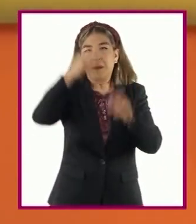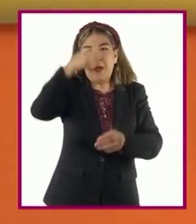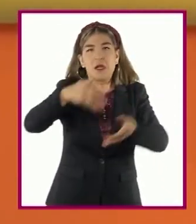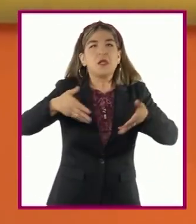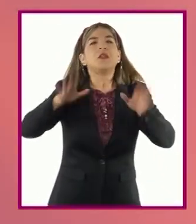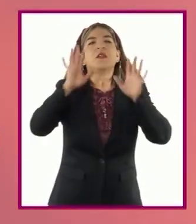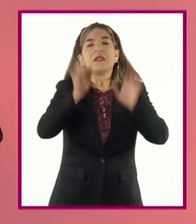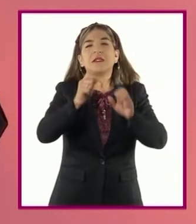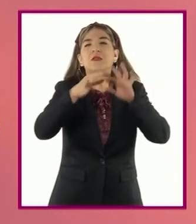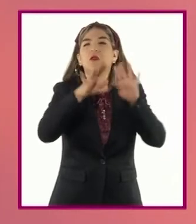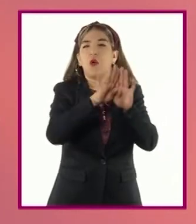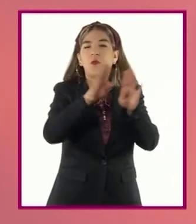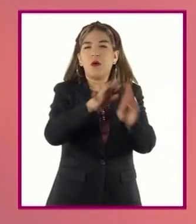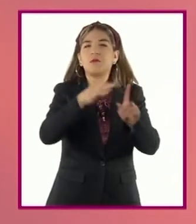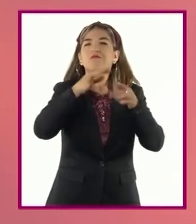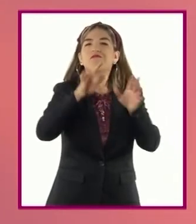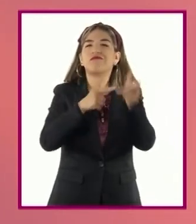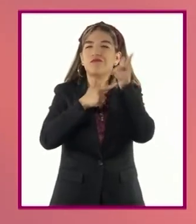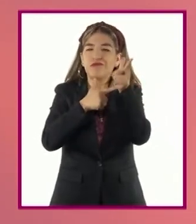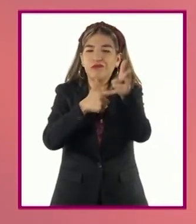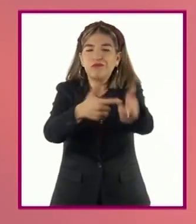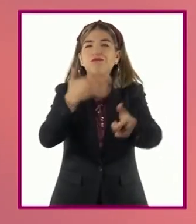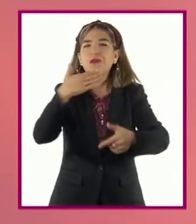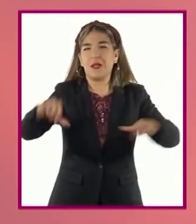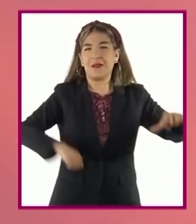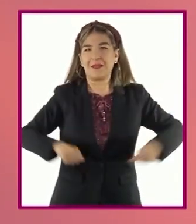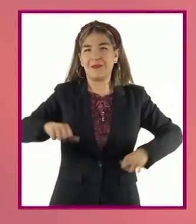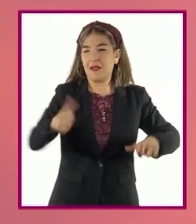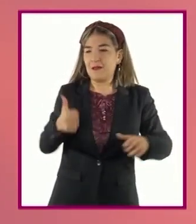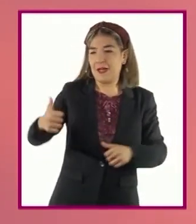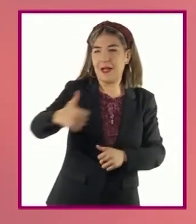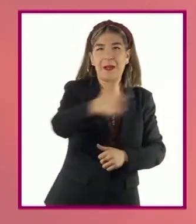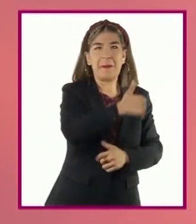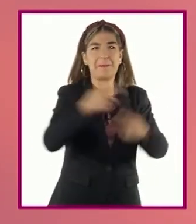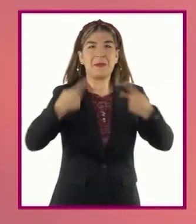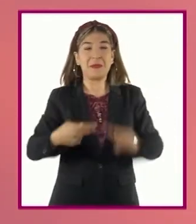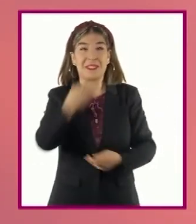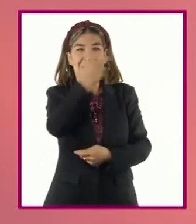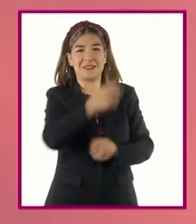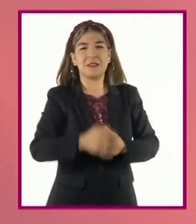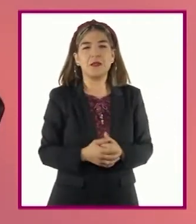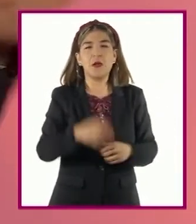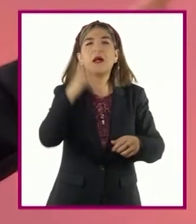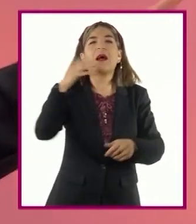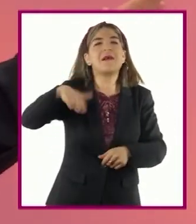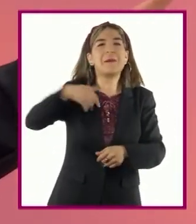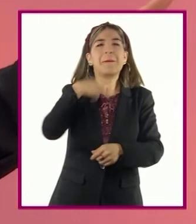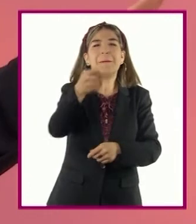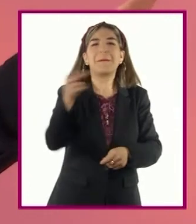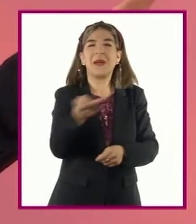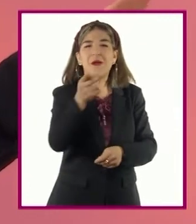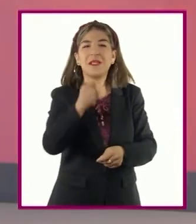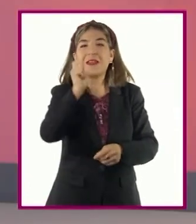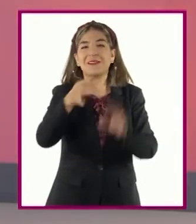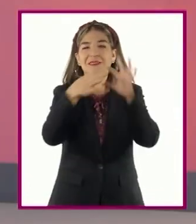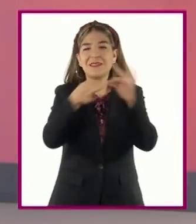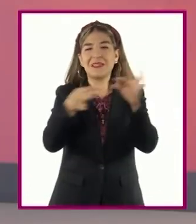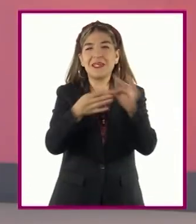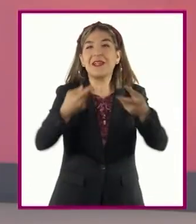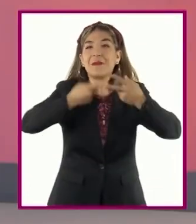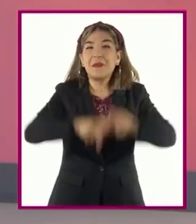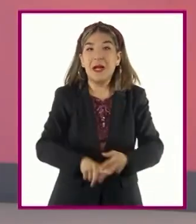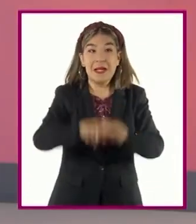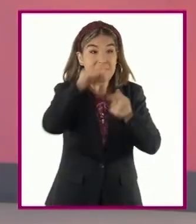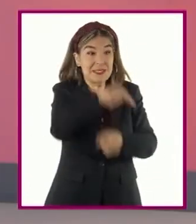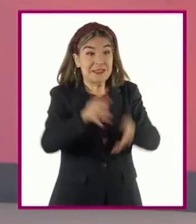los panelistas. Efectivamente, es ahí donde con la pregunta de inicio se arranca con la actividad. Y